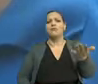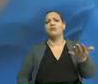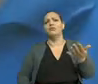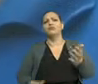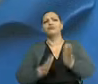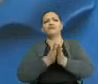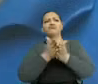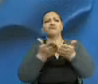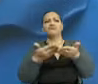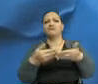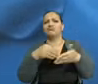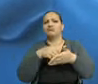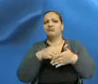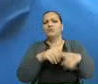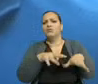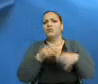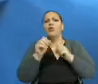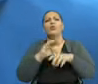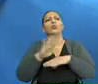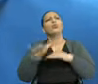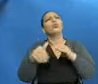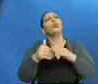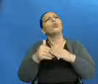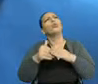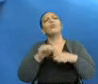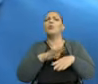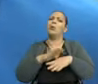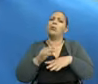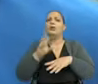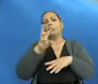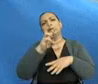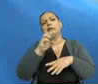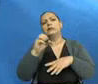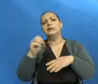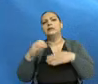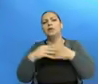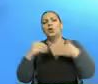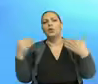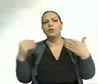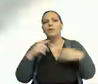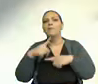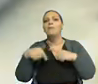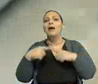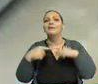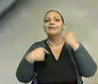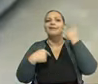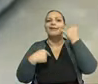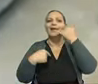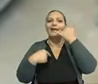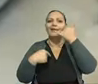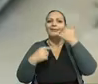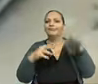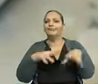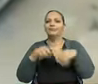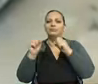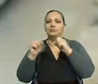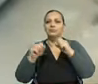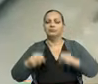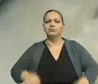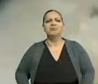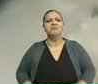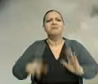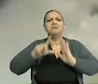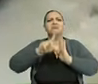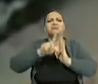llevado, $600. Bueno, sin sumarle teléfonos celulares, que sería más. No fueron más de 3 minutos y detrás